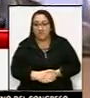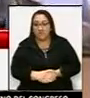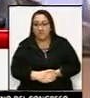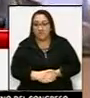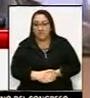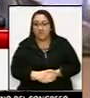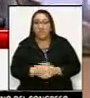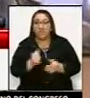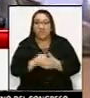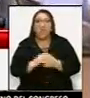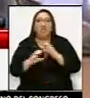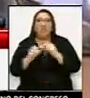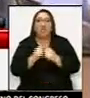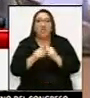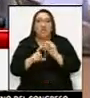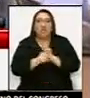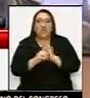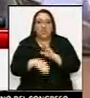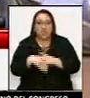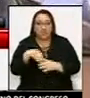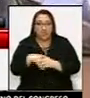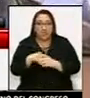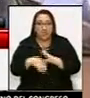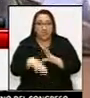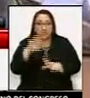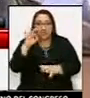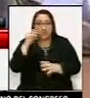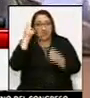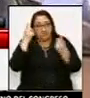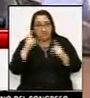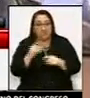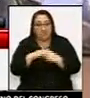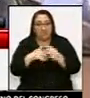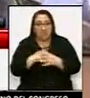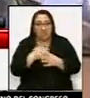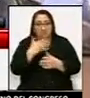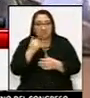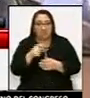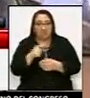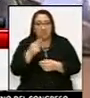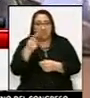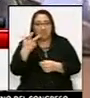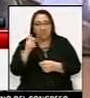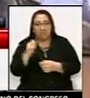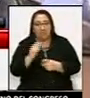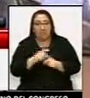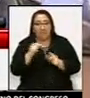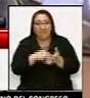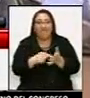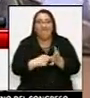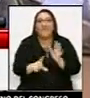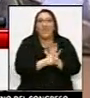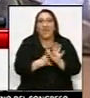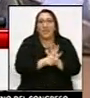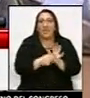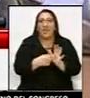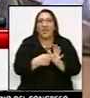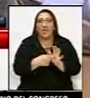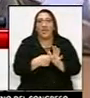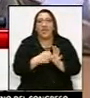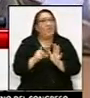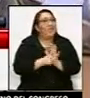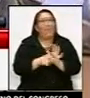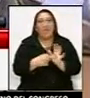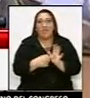en la discusión de la Ley Orgánica de Elecciones se llega a la conclusión que está bien que sea 130, pero está en la ley. Pero está en la